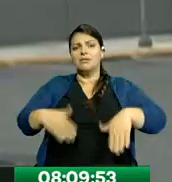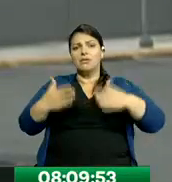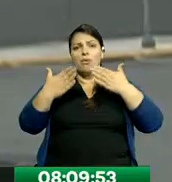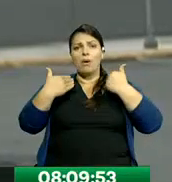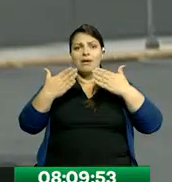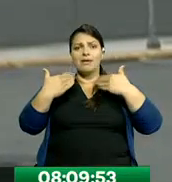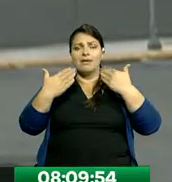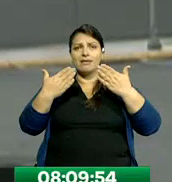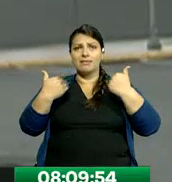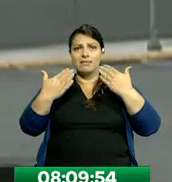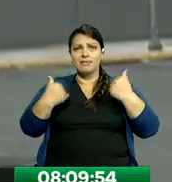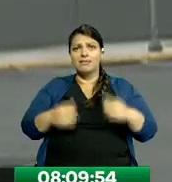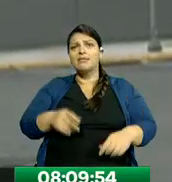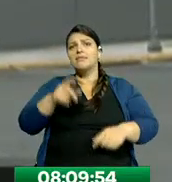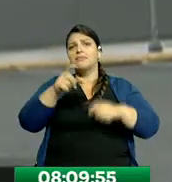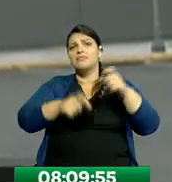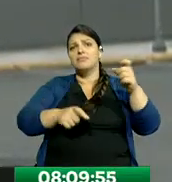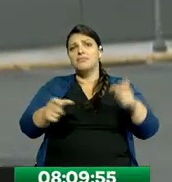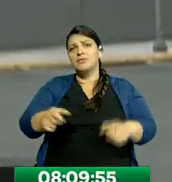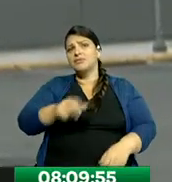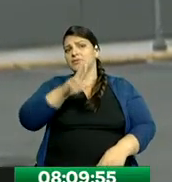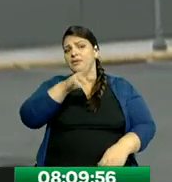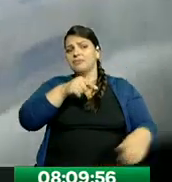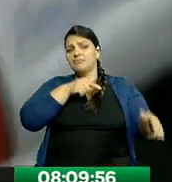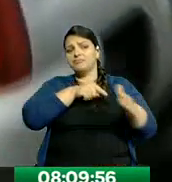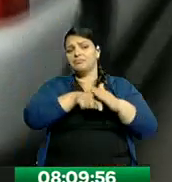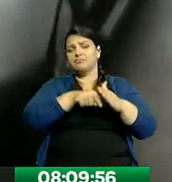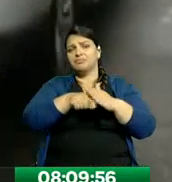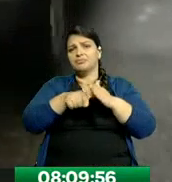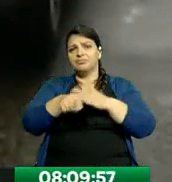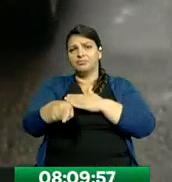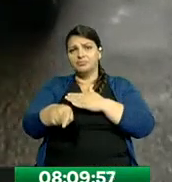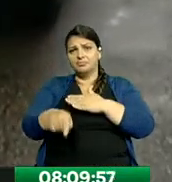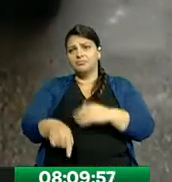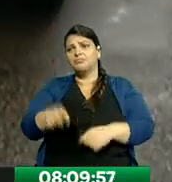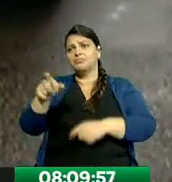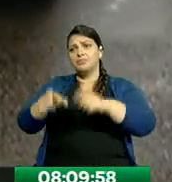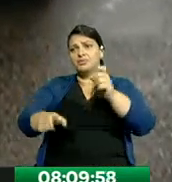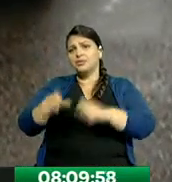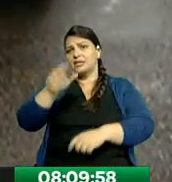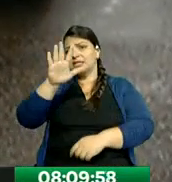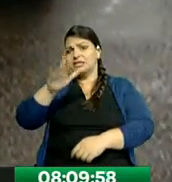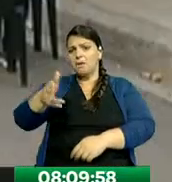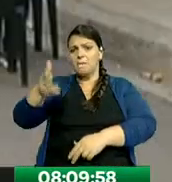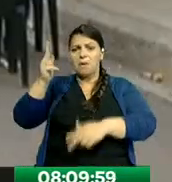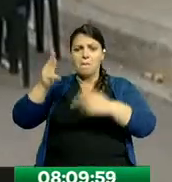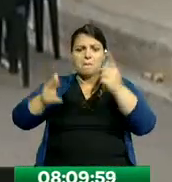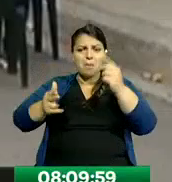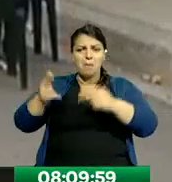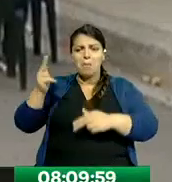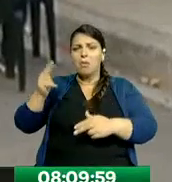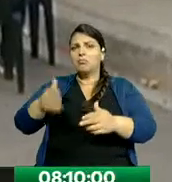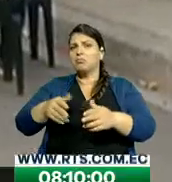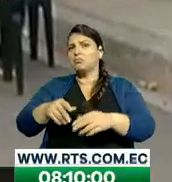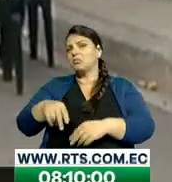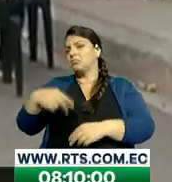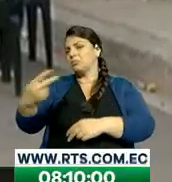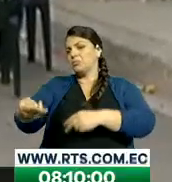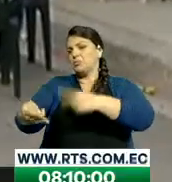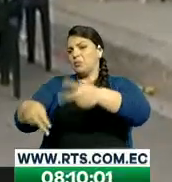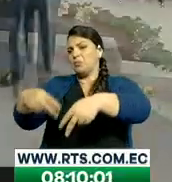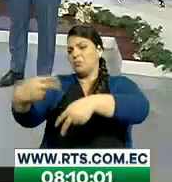5 personas fueron heridas en distintos hechos de violencia social, informó Jorge